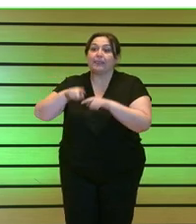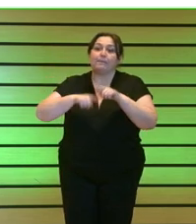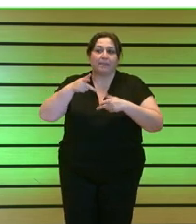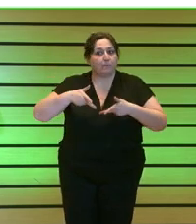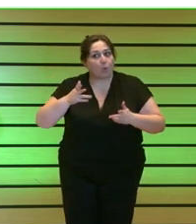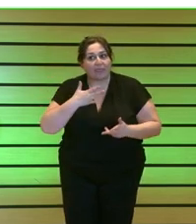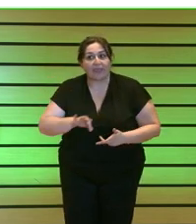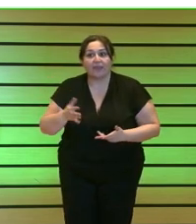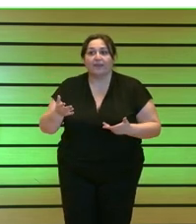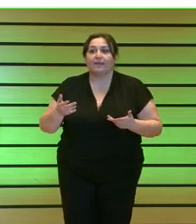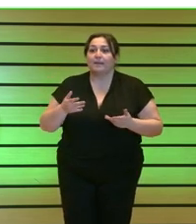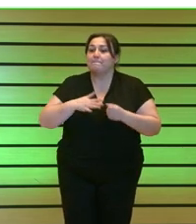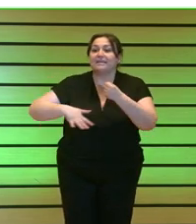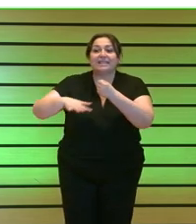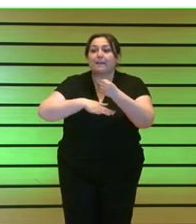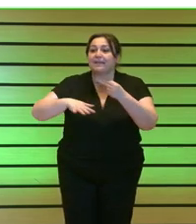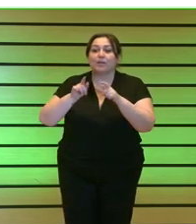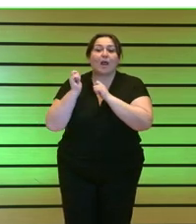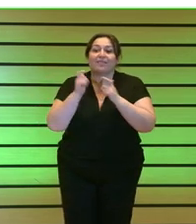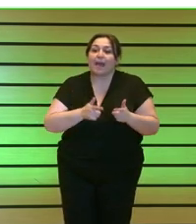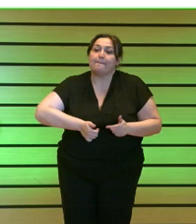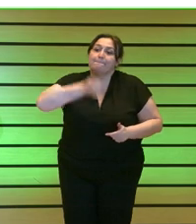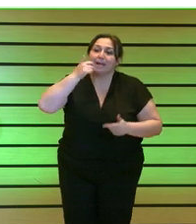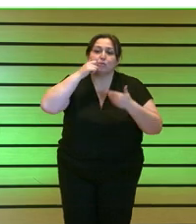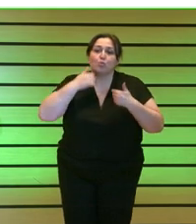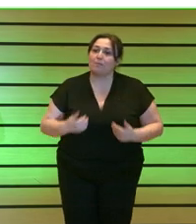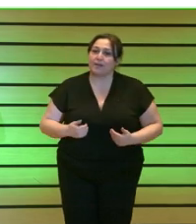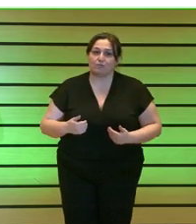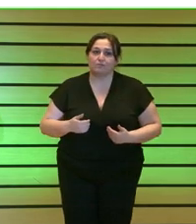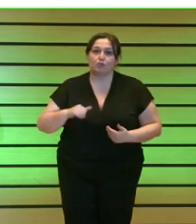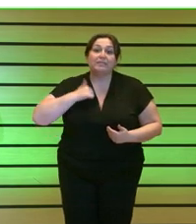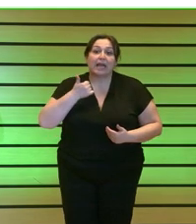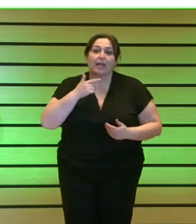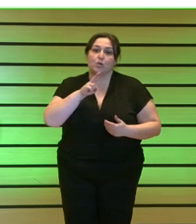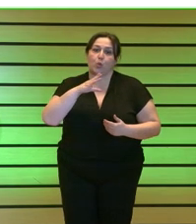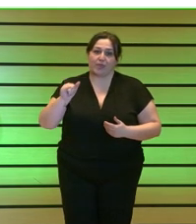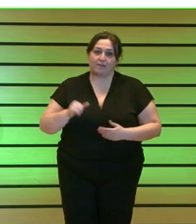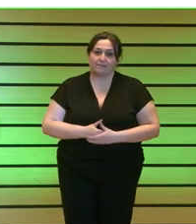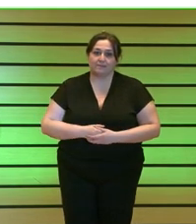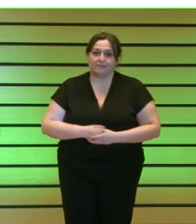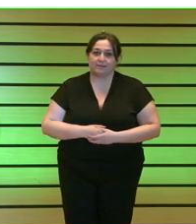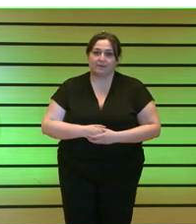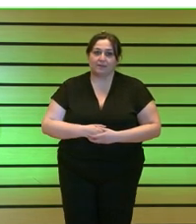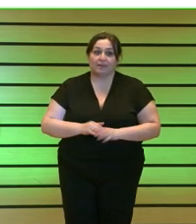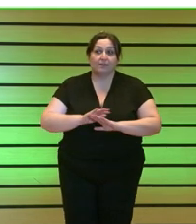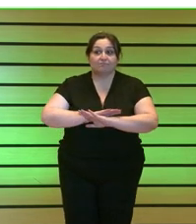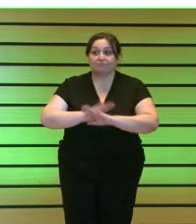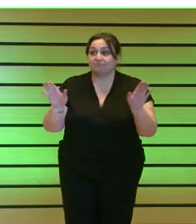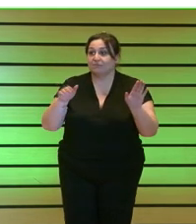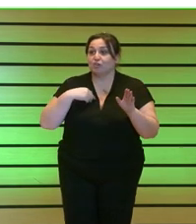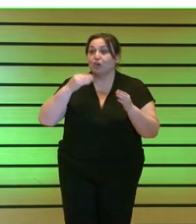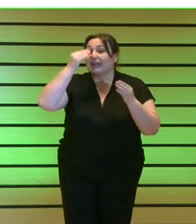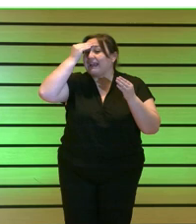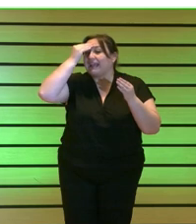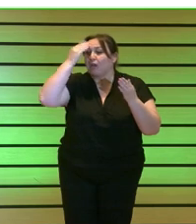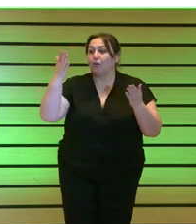puedan básicamente humanizar los hospitales y humanizar las ucis Así que creo que se